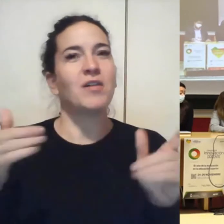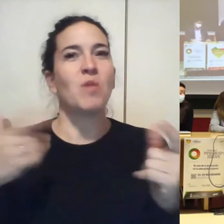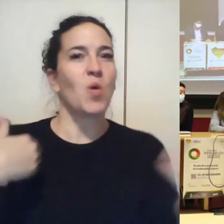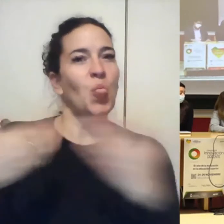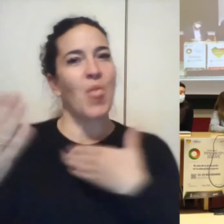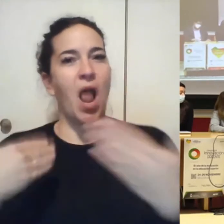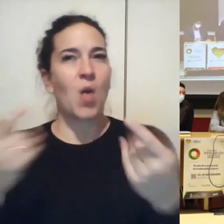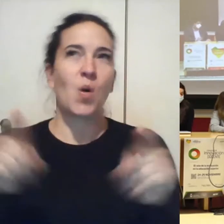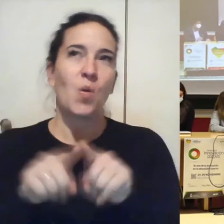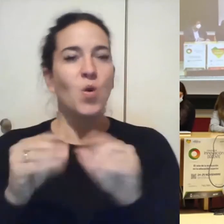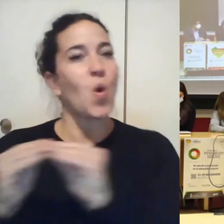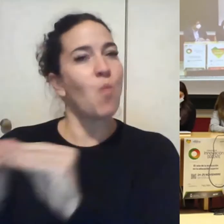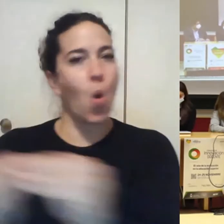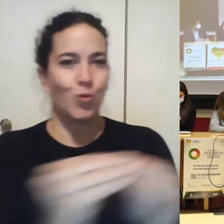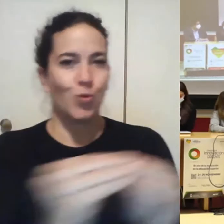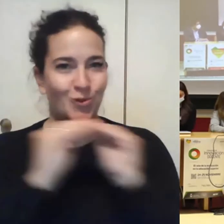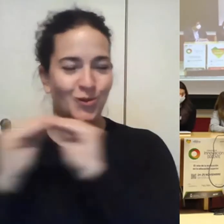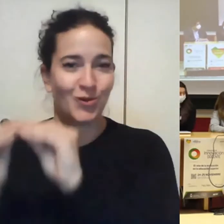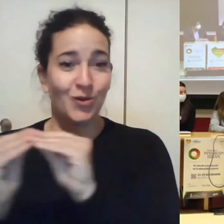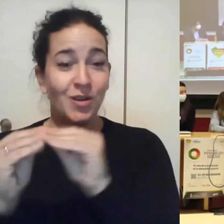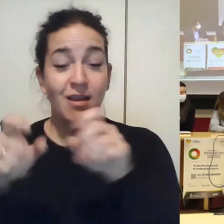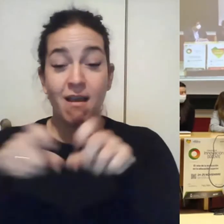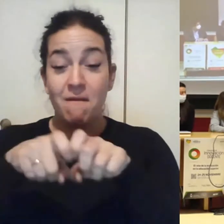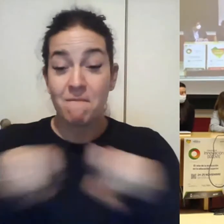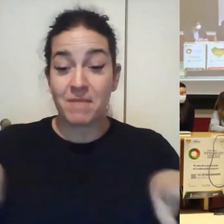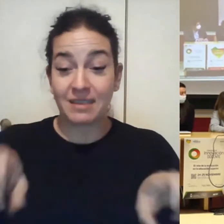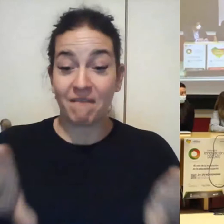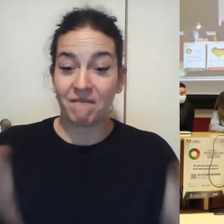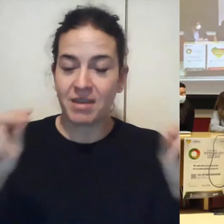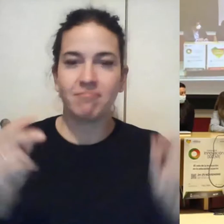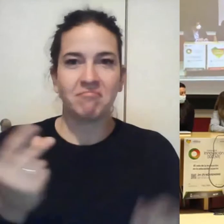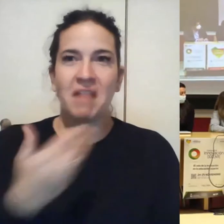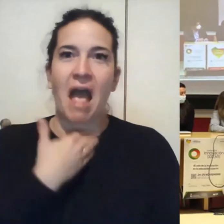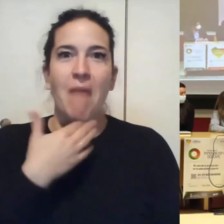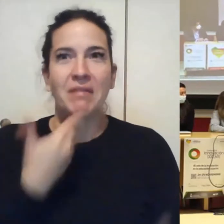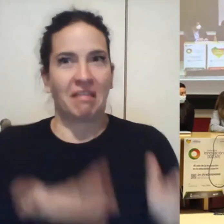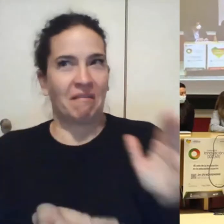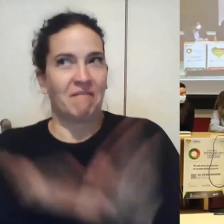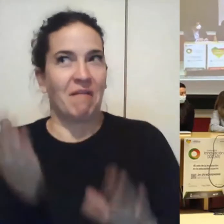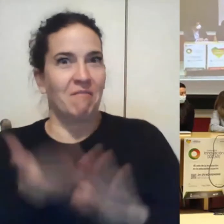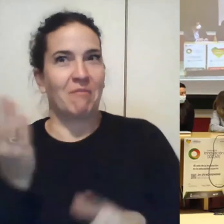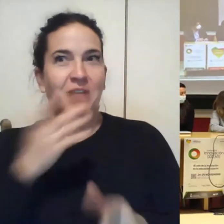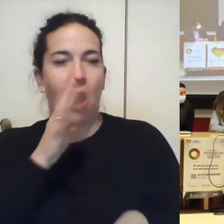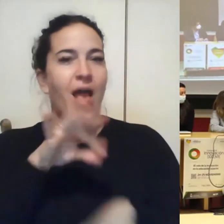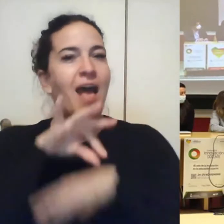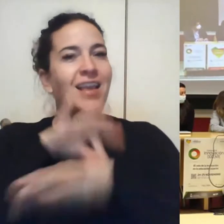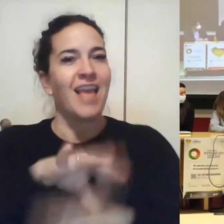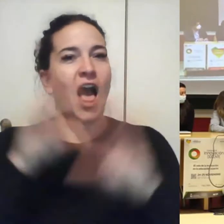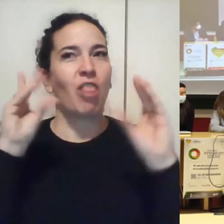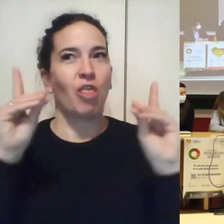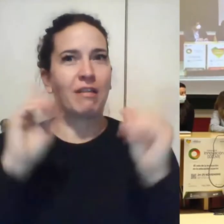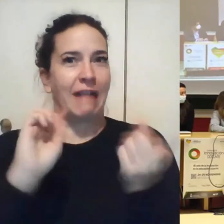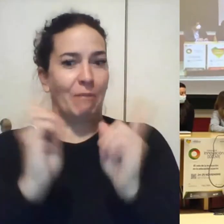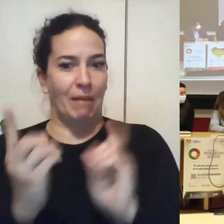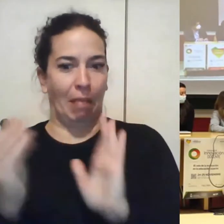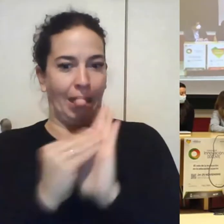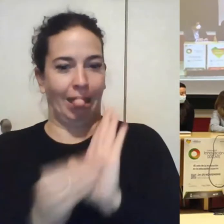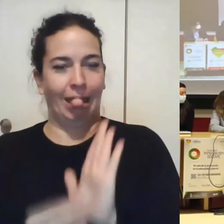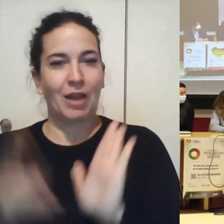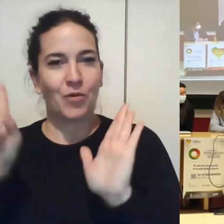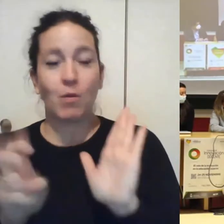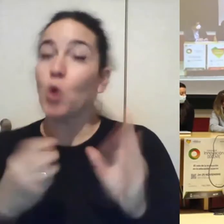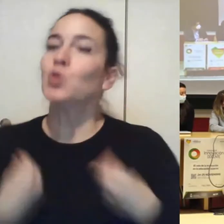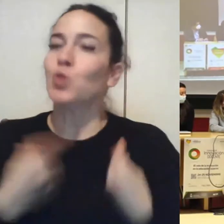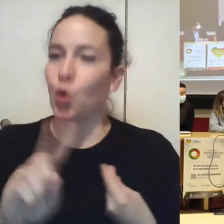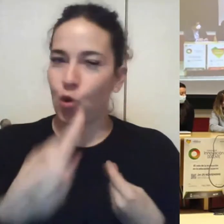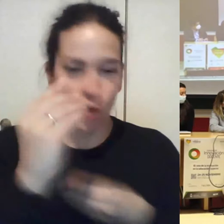Así termina la mesa de comunicaciones y dan ganas de irse y cambiar la guía docente e incorporar todas estas aportaciones, pero no os asustéis